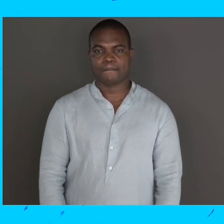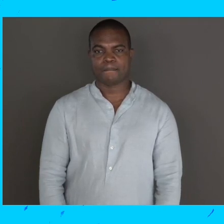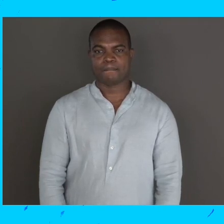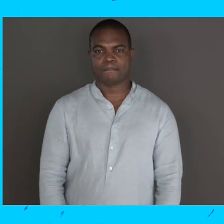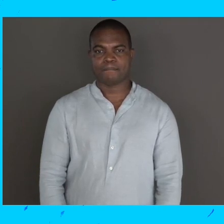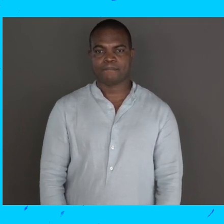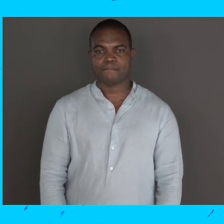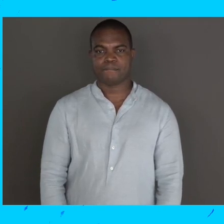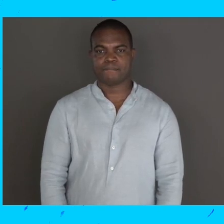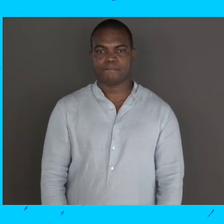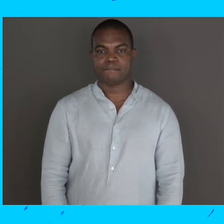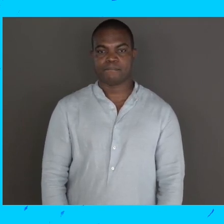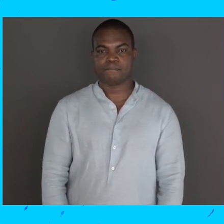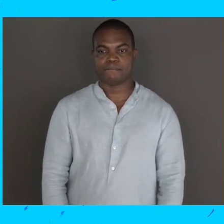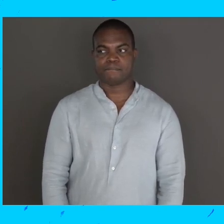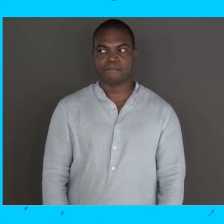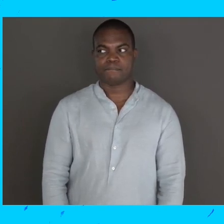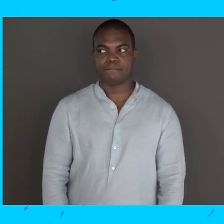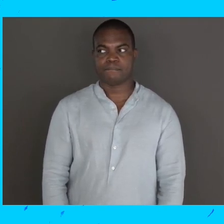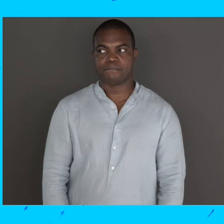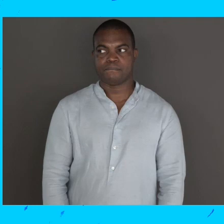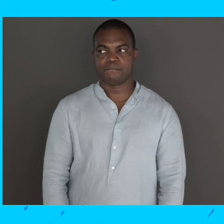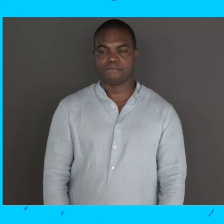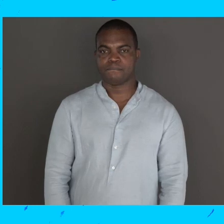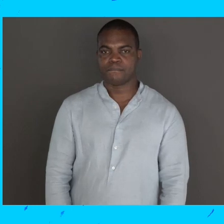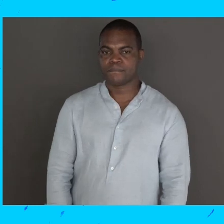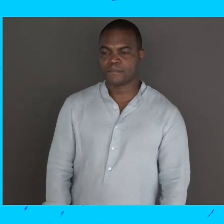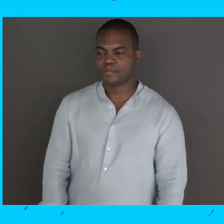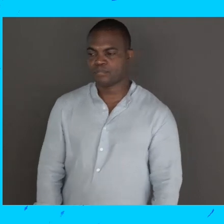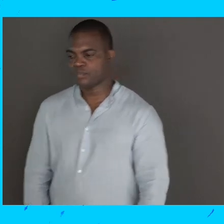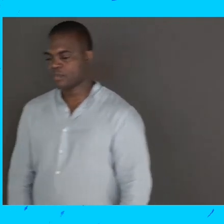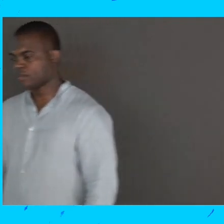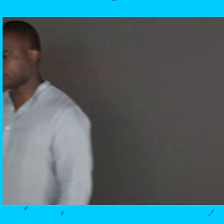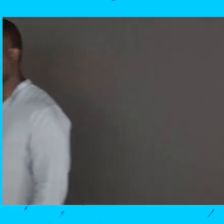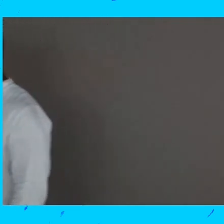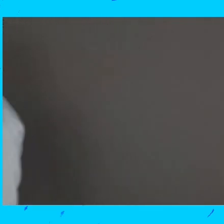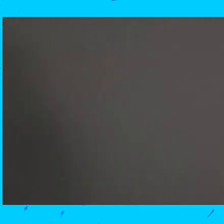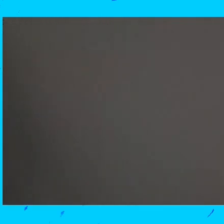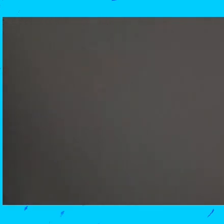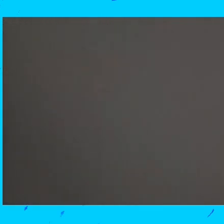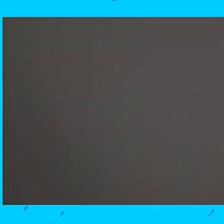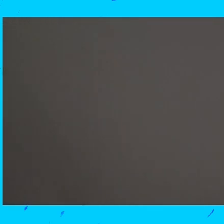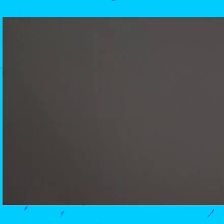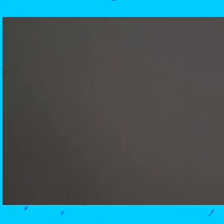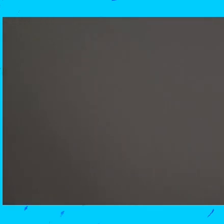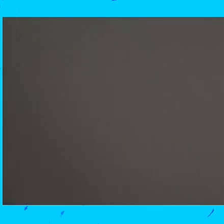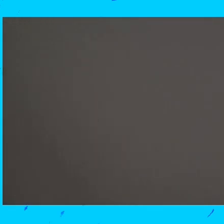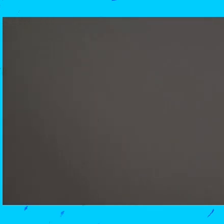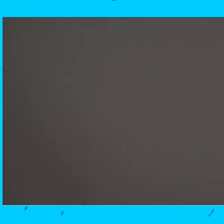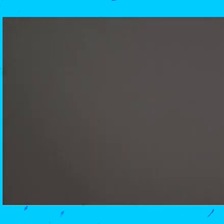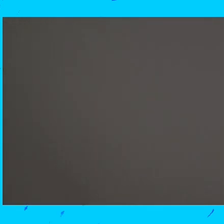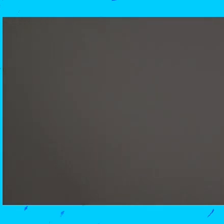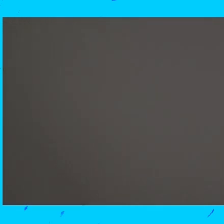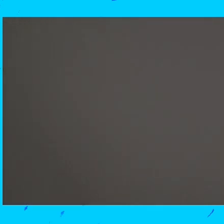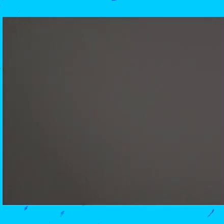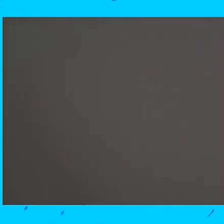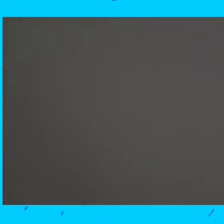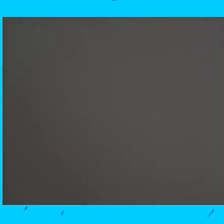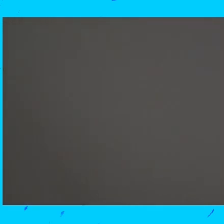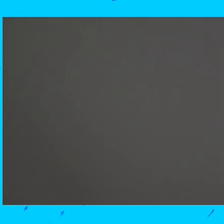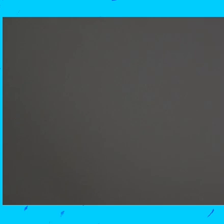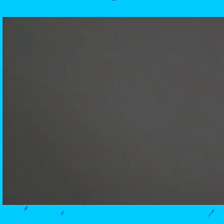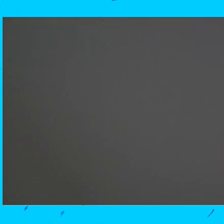los demás instrumentos sean implementados de manera coherente.